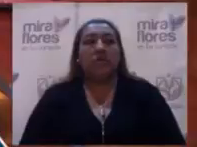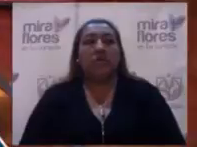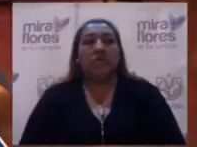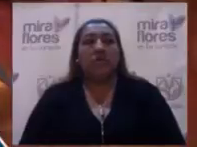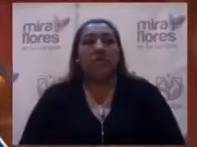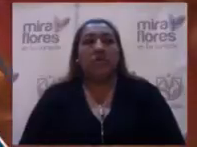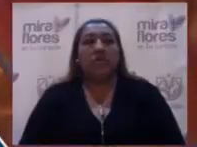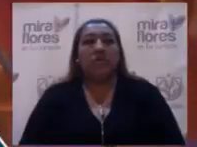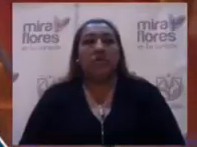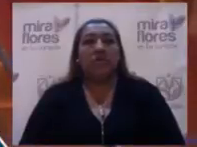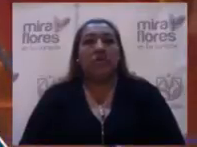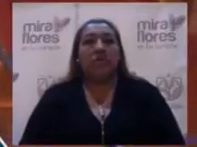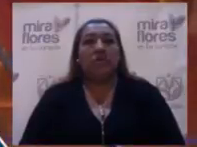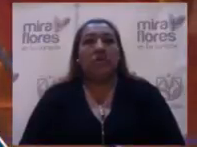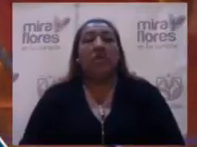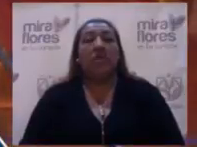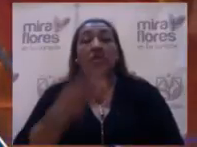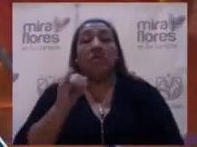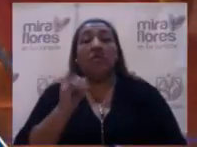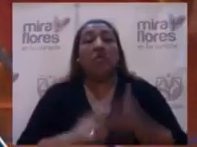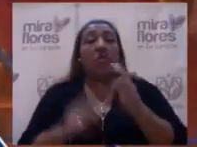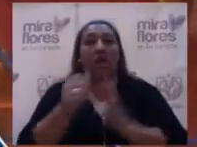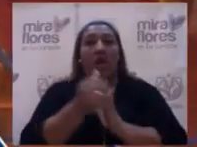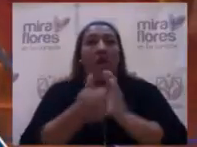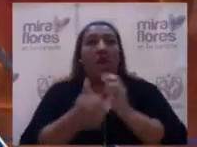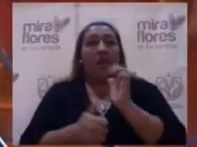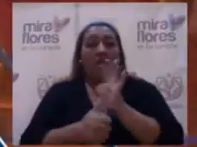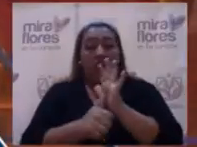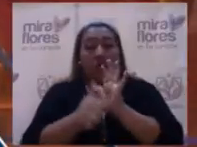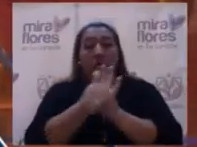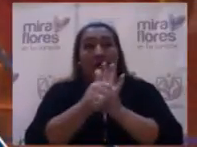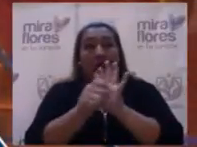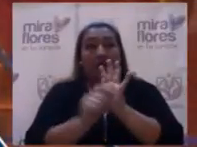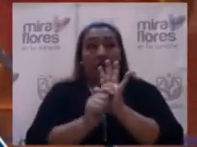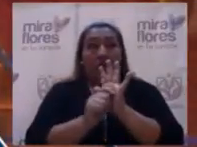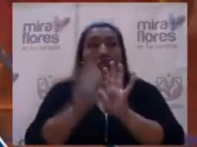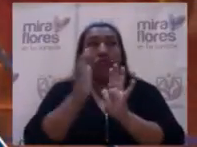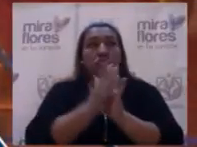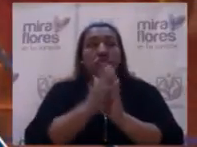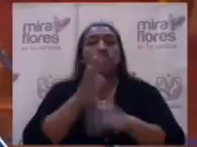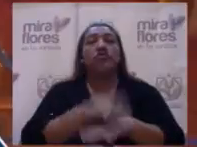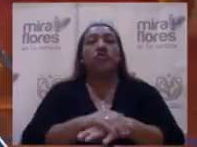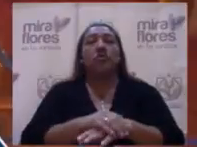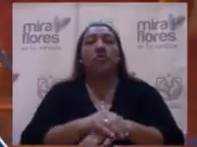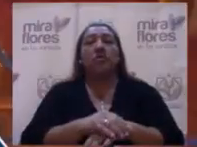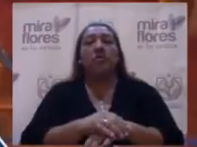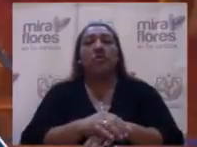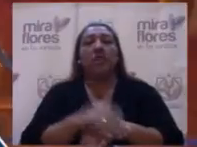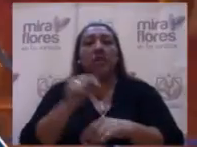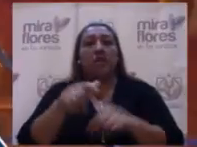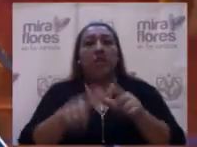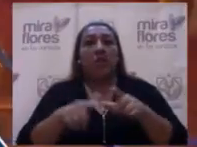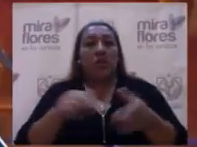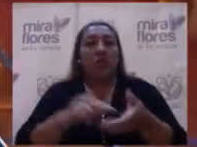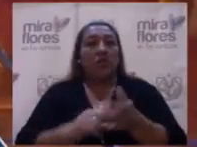de un artículo de una vecina fui a la Huacapullana a ver un tema de unos animalitos que están ahí